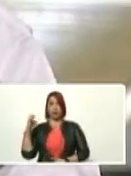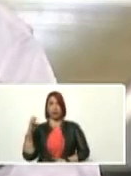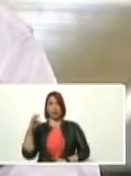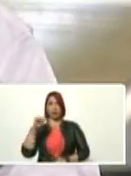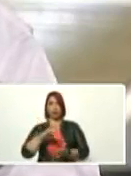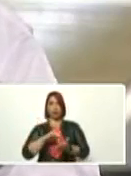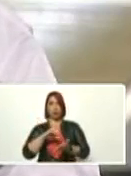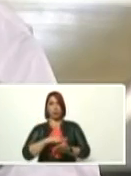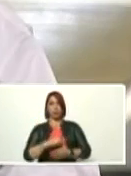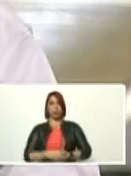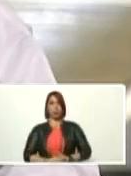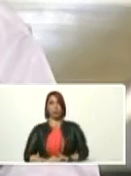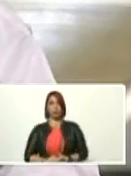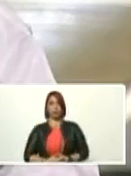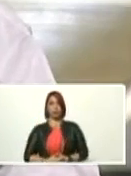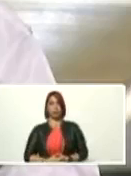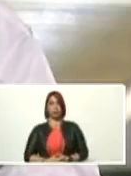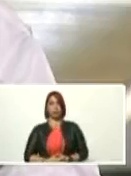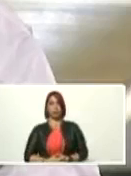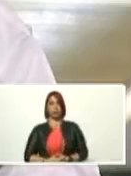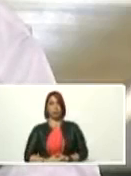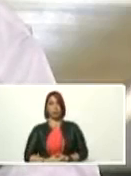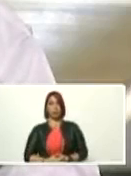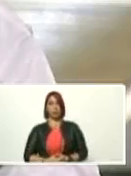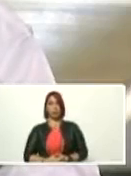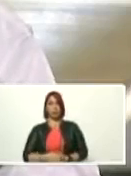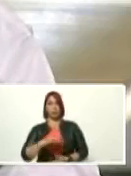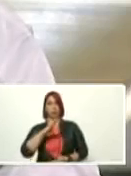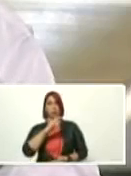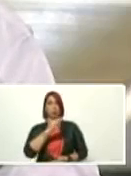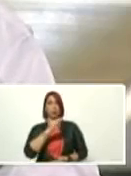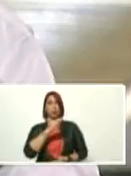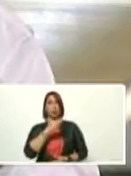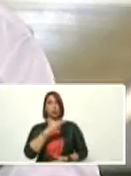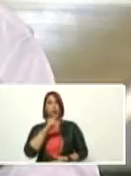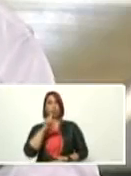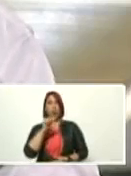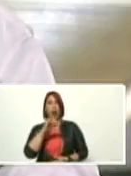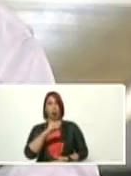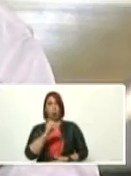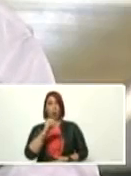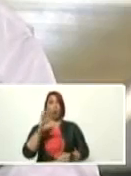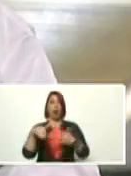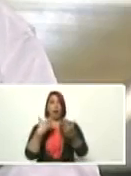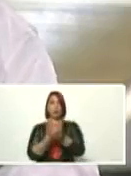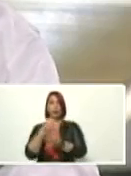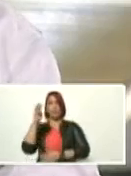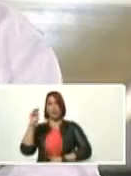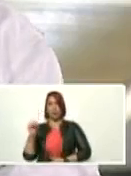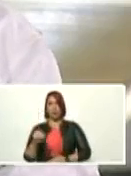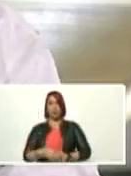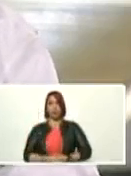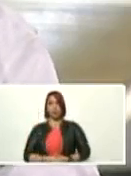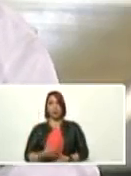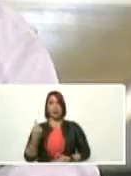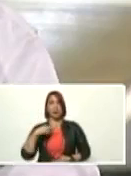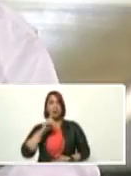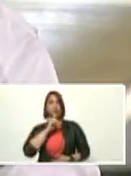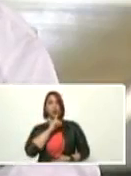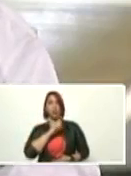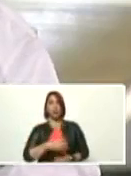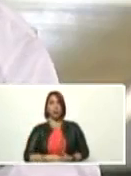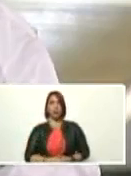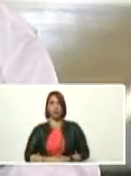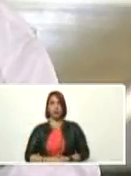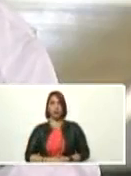ciudad, desde Cuao hasta Petare. Y tenía el nombre de